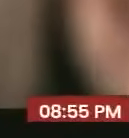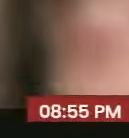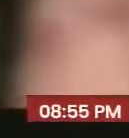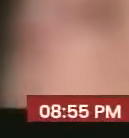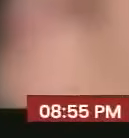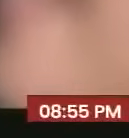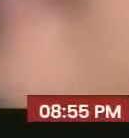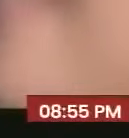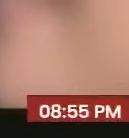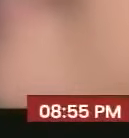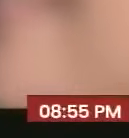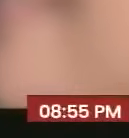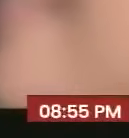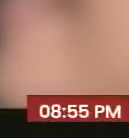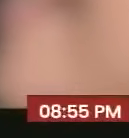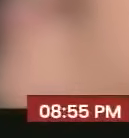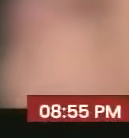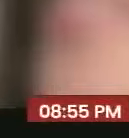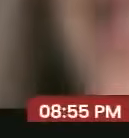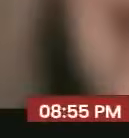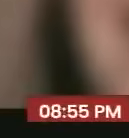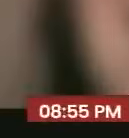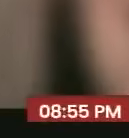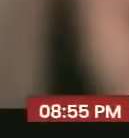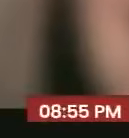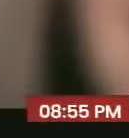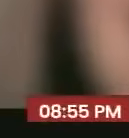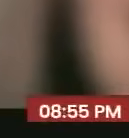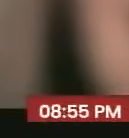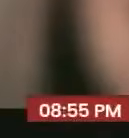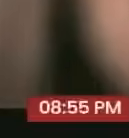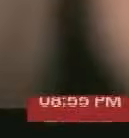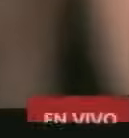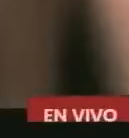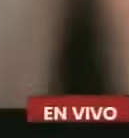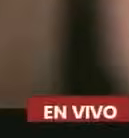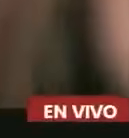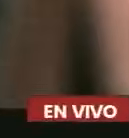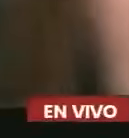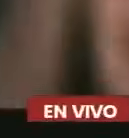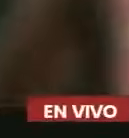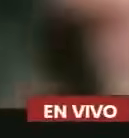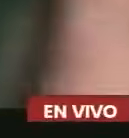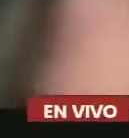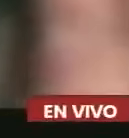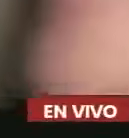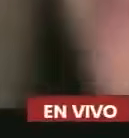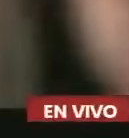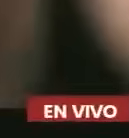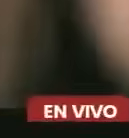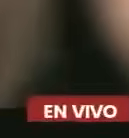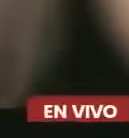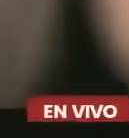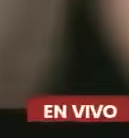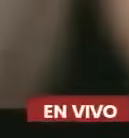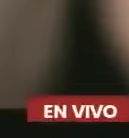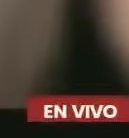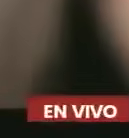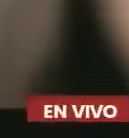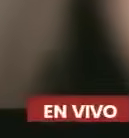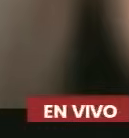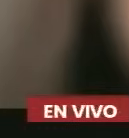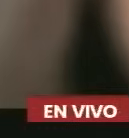1966, el Acuerdo de Ginebra. Argentina desearía tener un documento así, con las Malvinas. Y